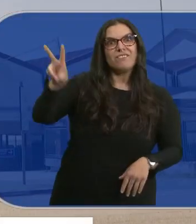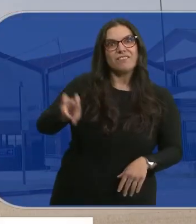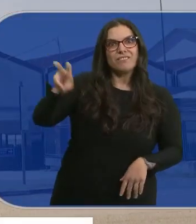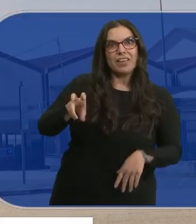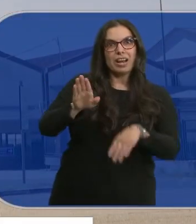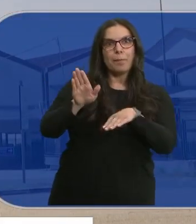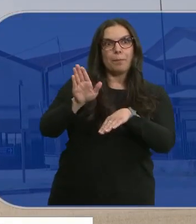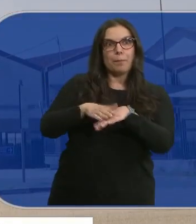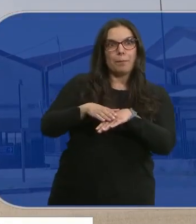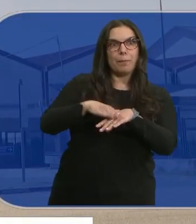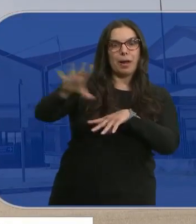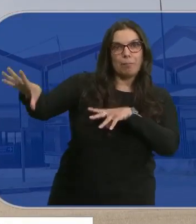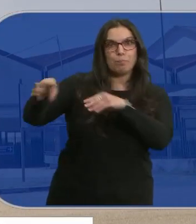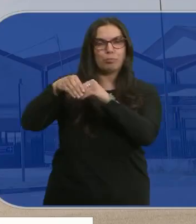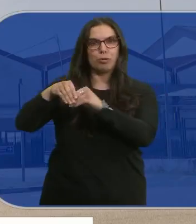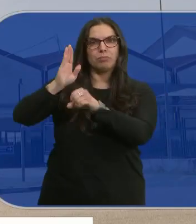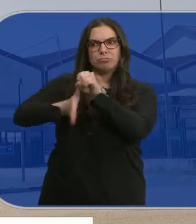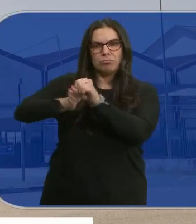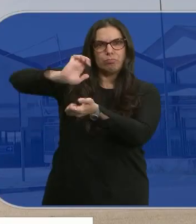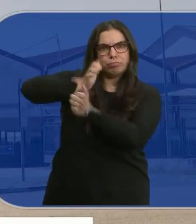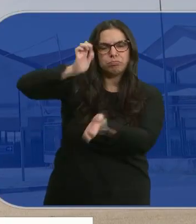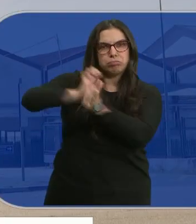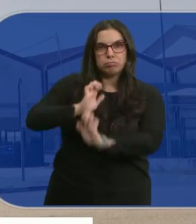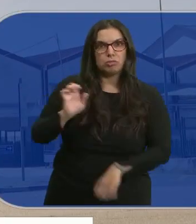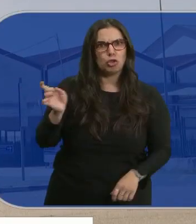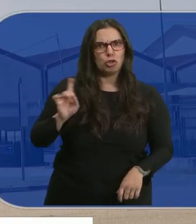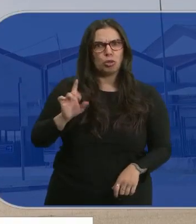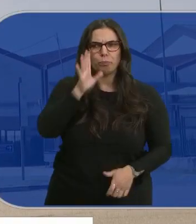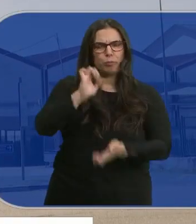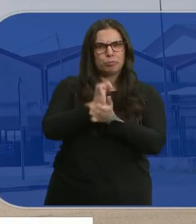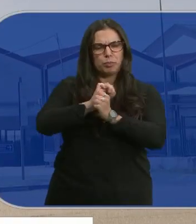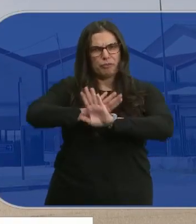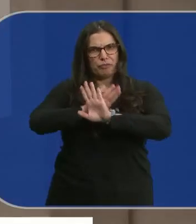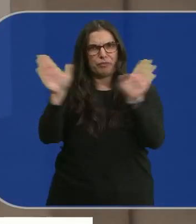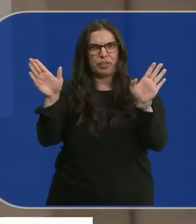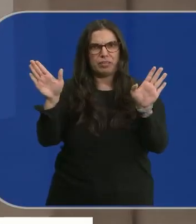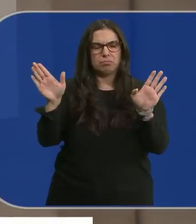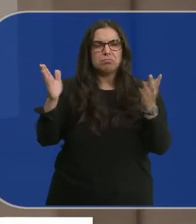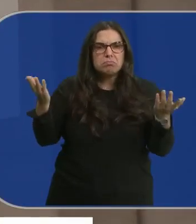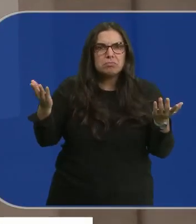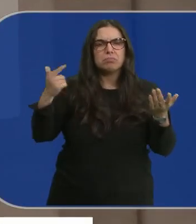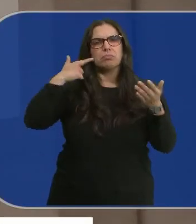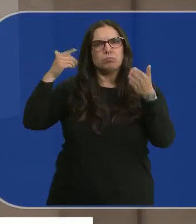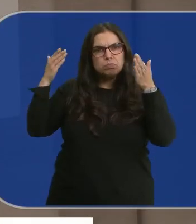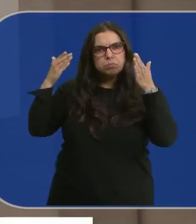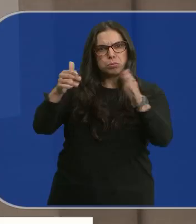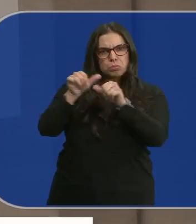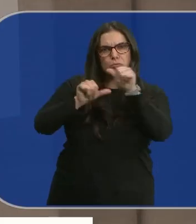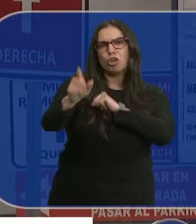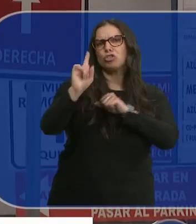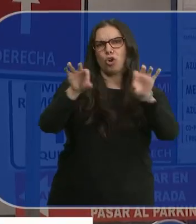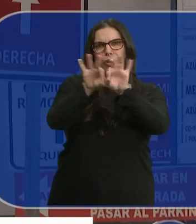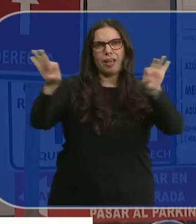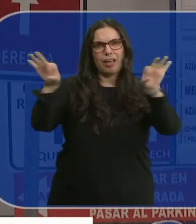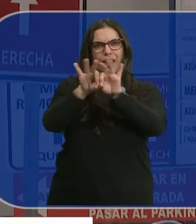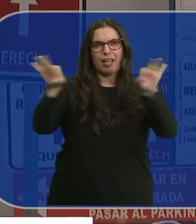para complementar la molturación, pero no va a ser así, ya que esta factoría va a dejar de molturar remolacha desde esta misma campaña y se va a centrar en el refinado de